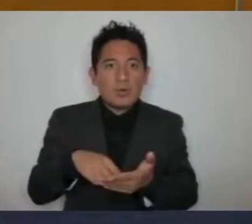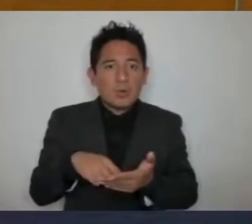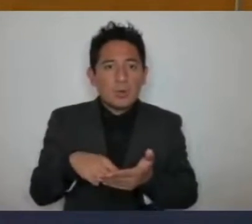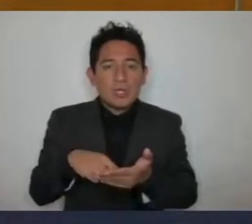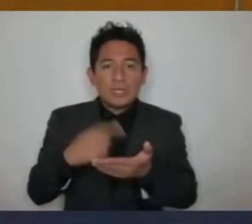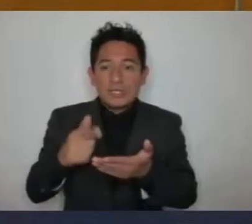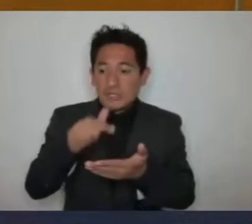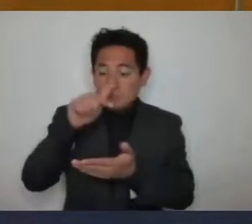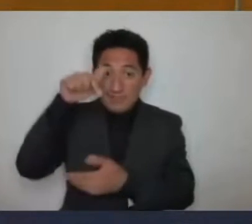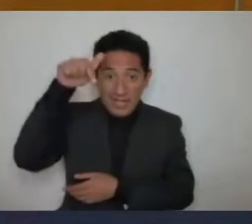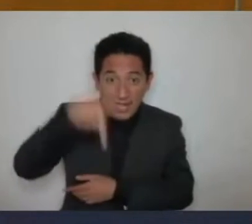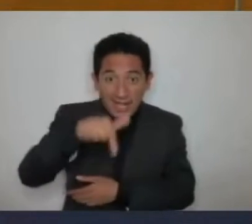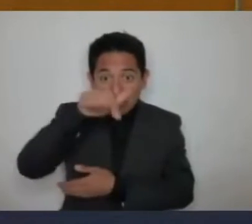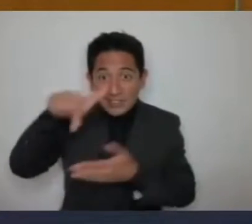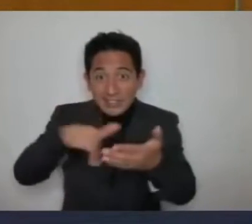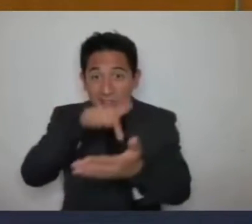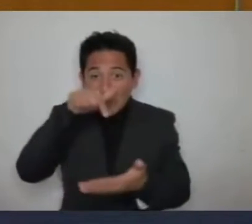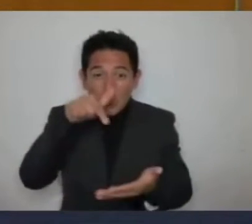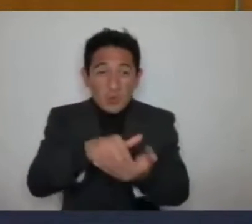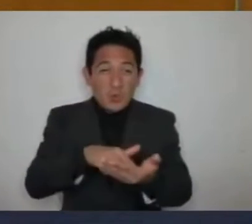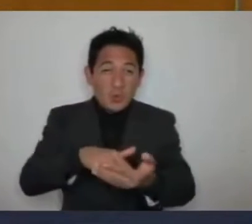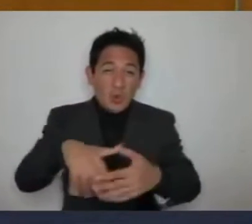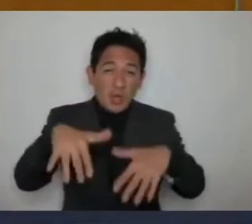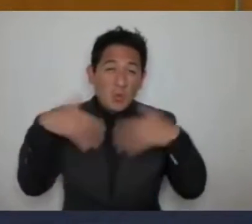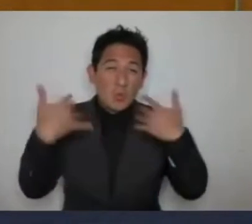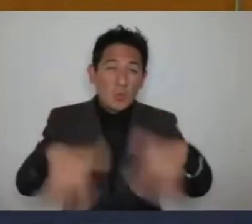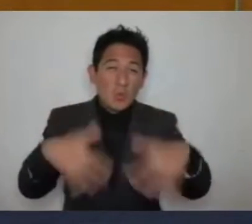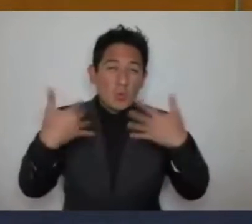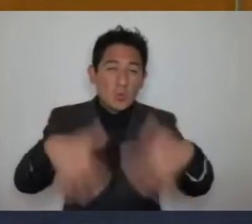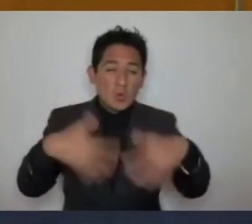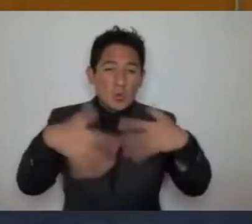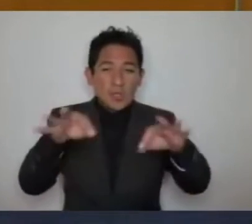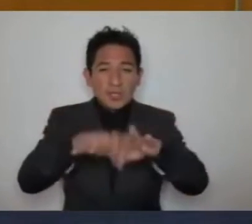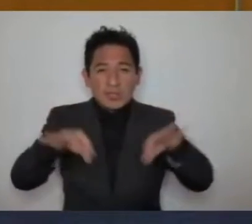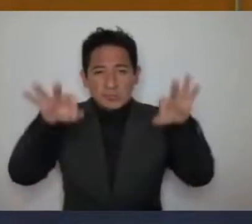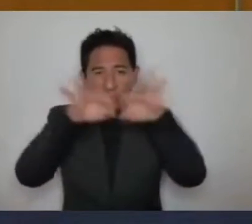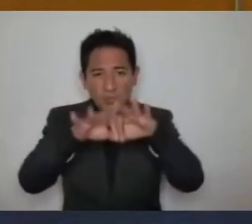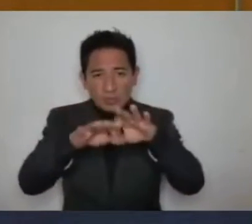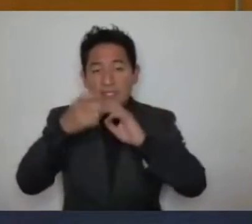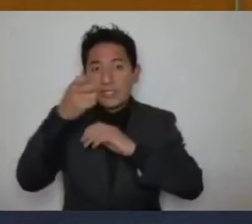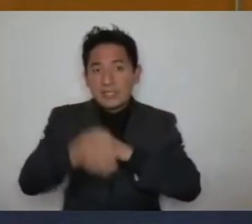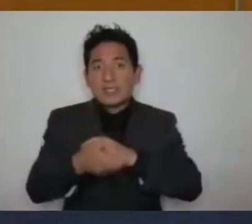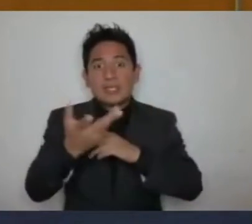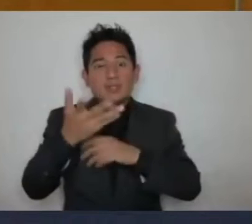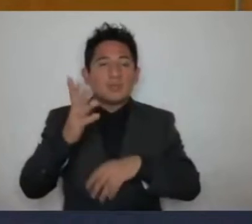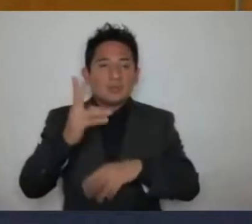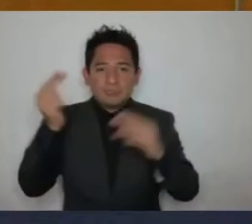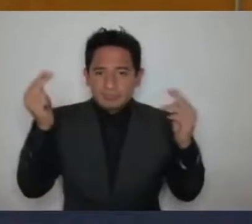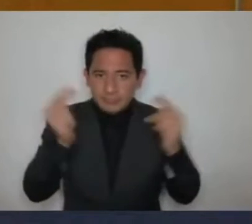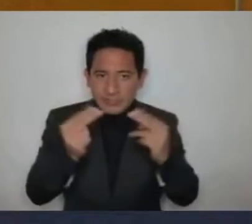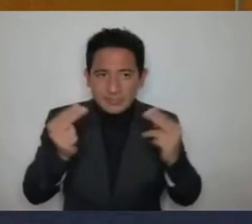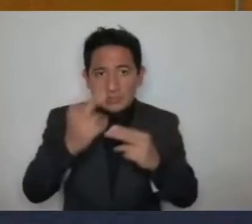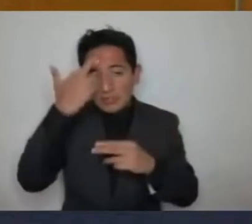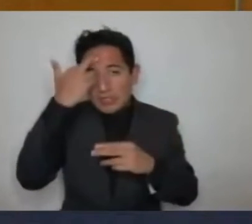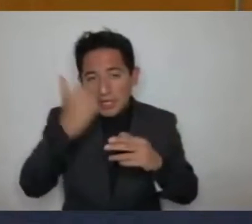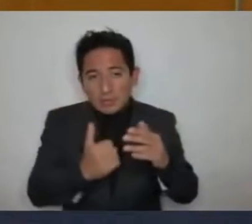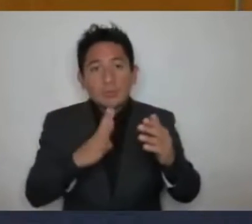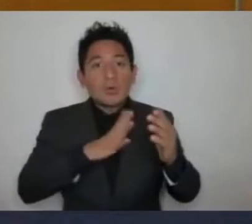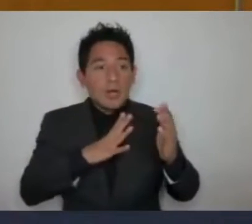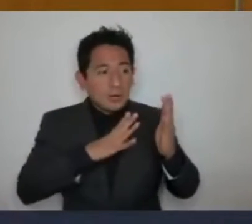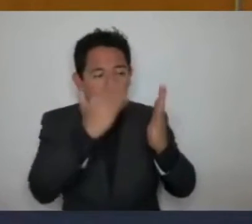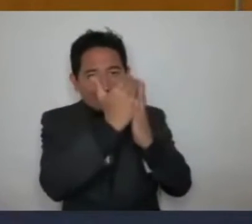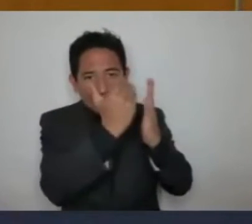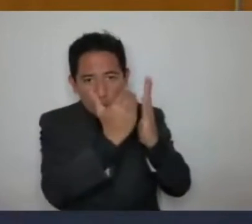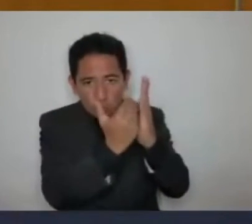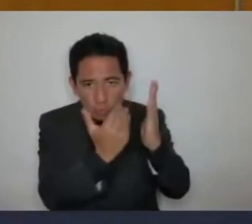mejor para presentarlo un lugar como más emblemático y que que para nosotros sea más importante porque es un protocolo de control judicial sobre todo